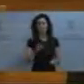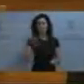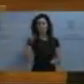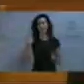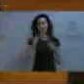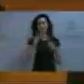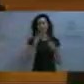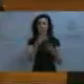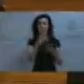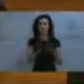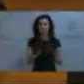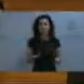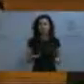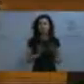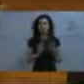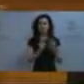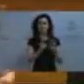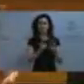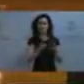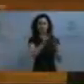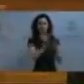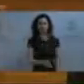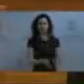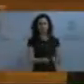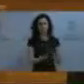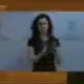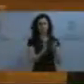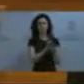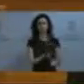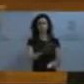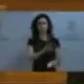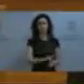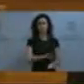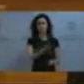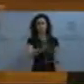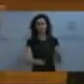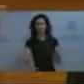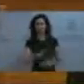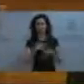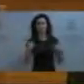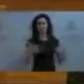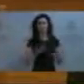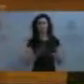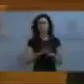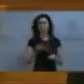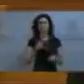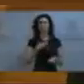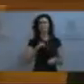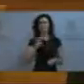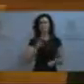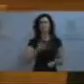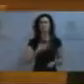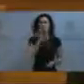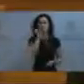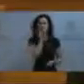años, pero que usted va a reunirse con la persona que sea pasado mañana, que es sábado,